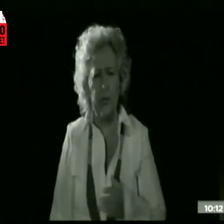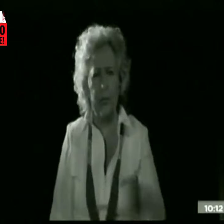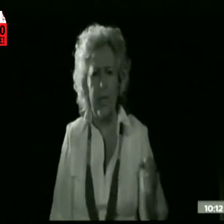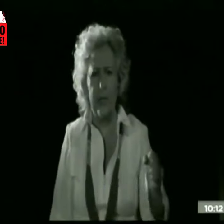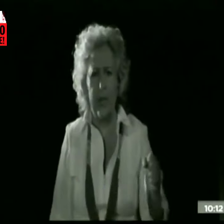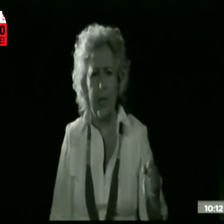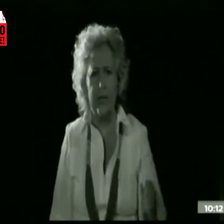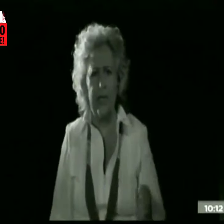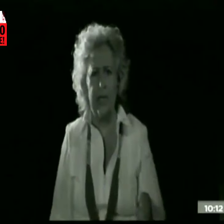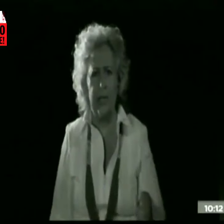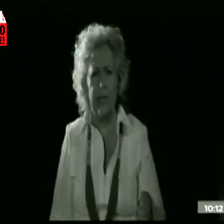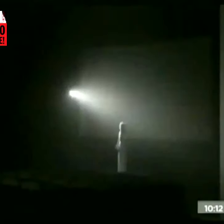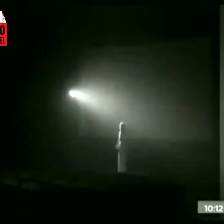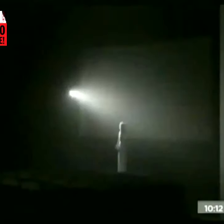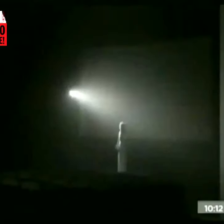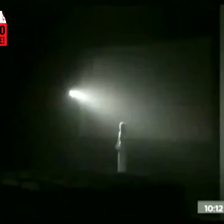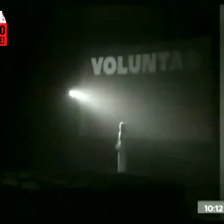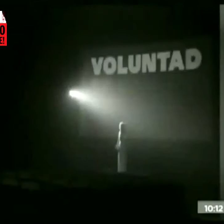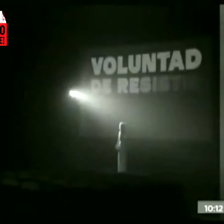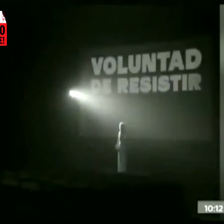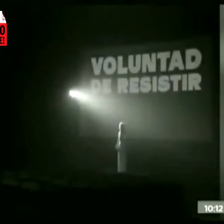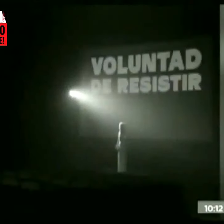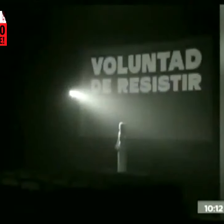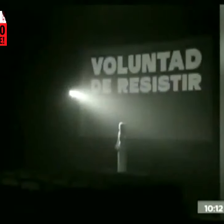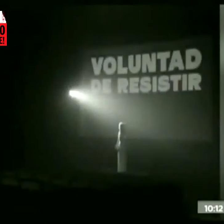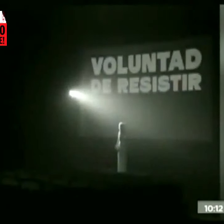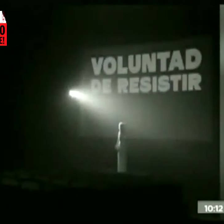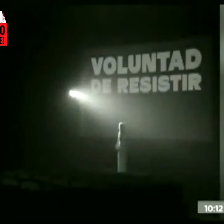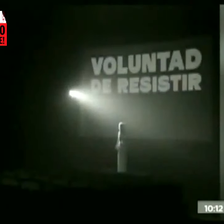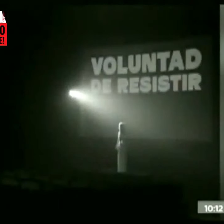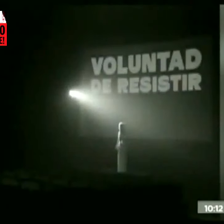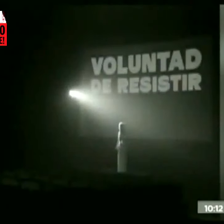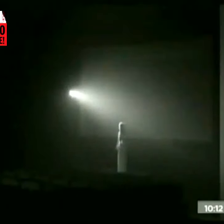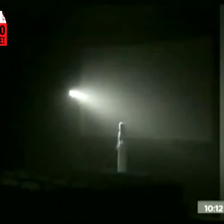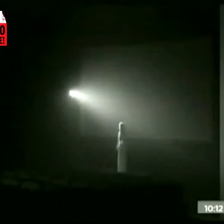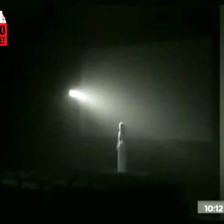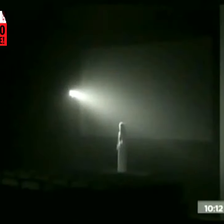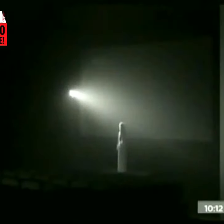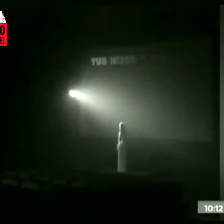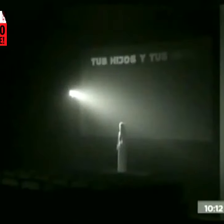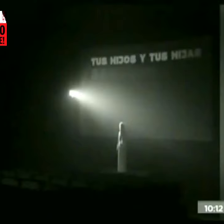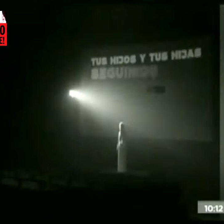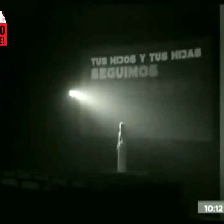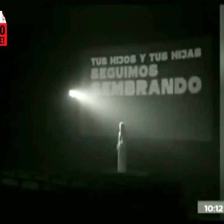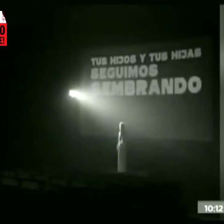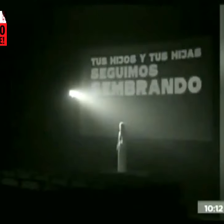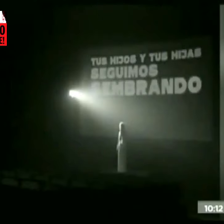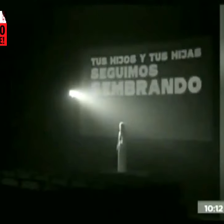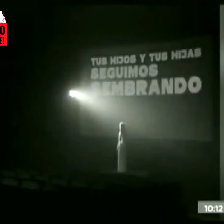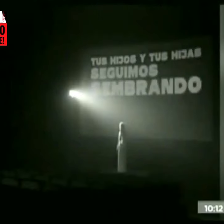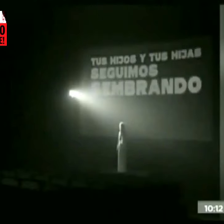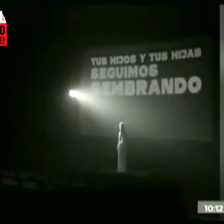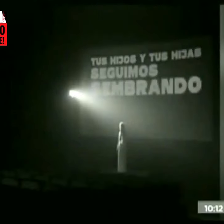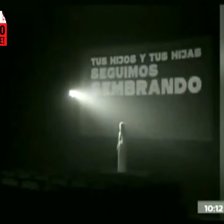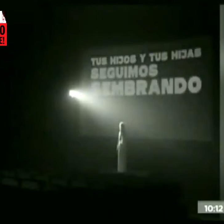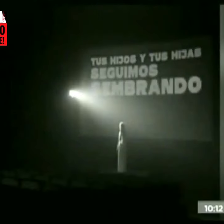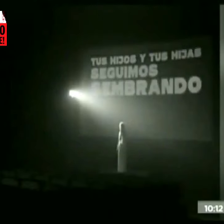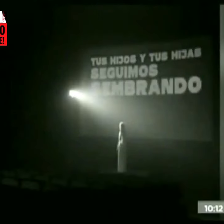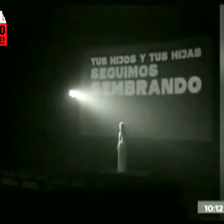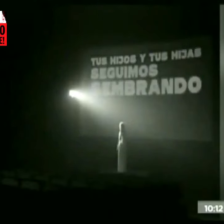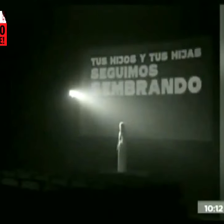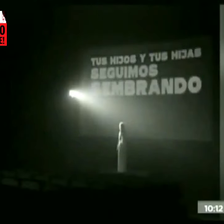Por eso cambiamos la bayoneta por la voluntad de resistir. Somos tus hijos y tus hijas,